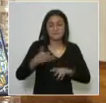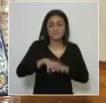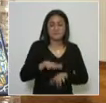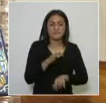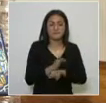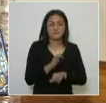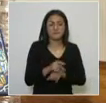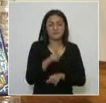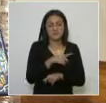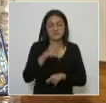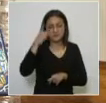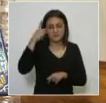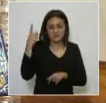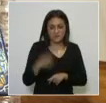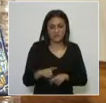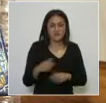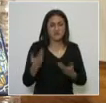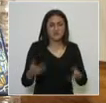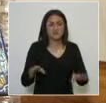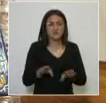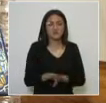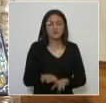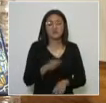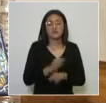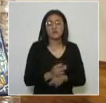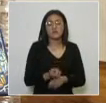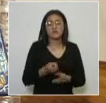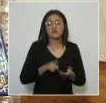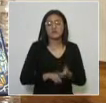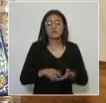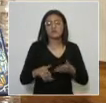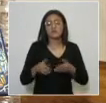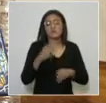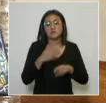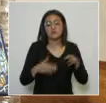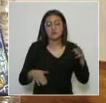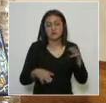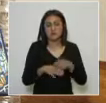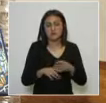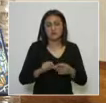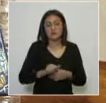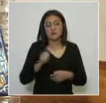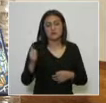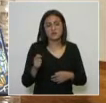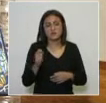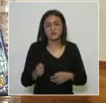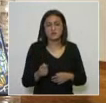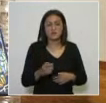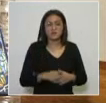implicados en este delito, como autores materiales y el otro intelectual,